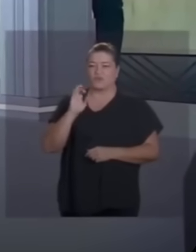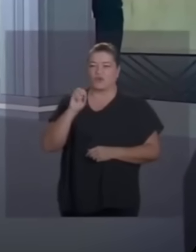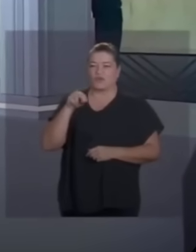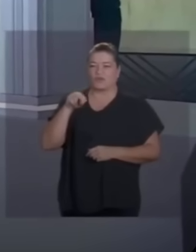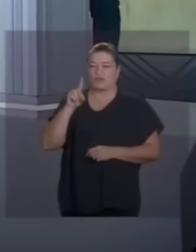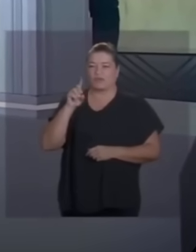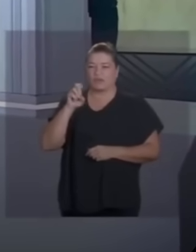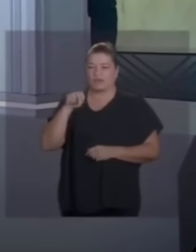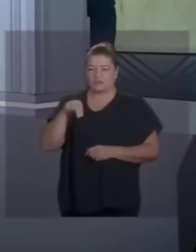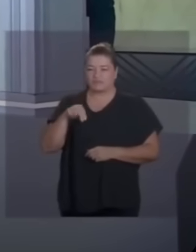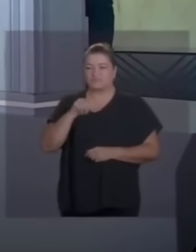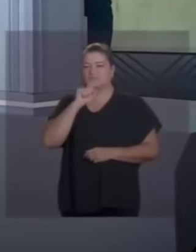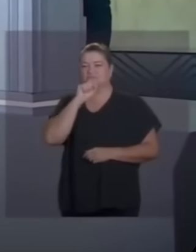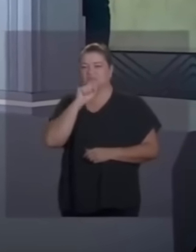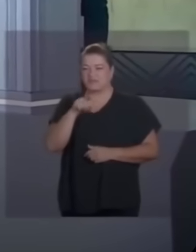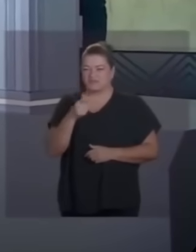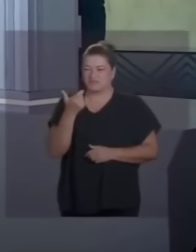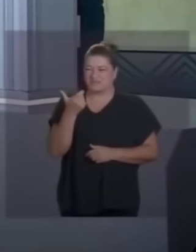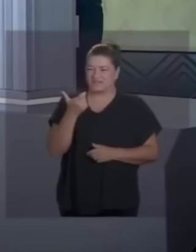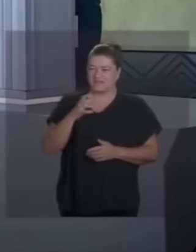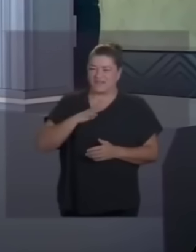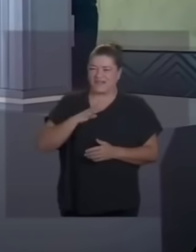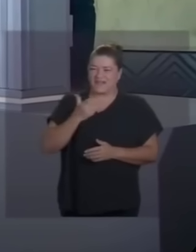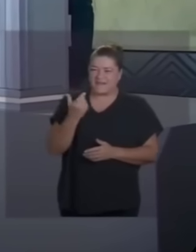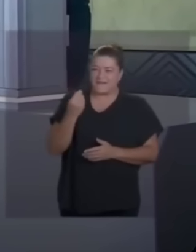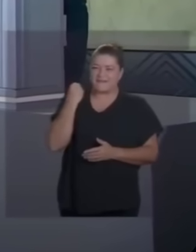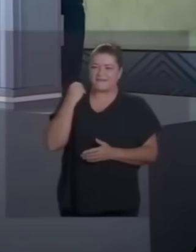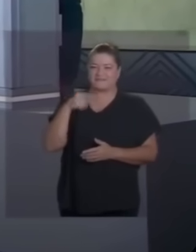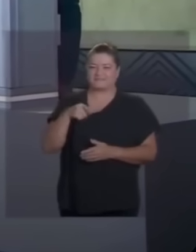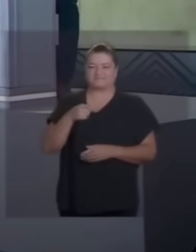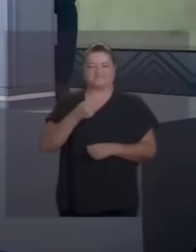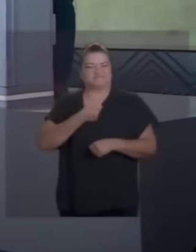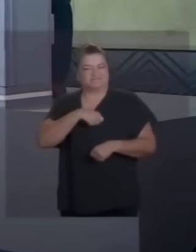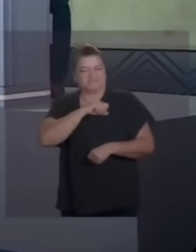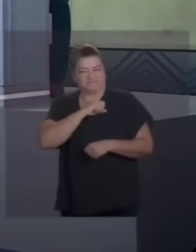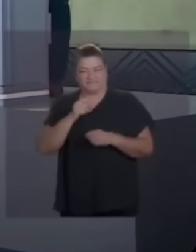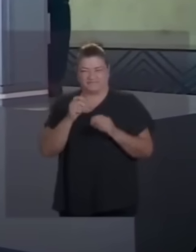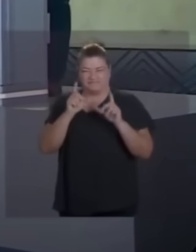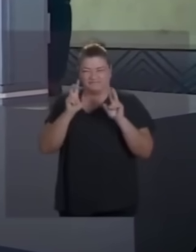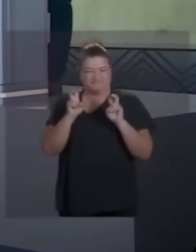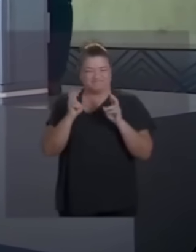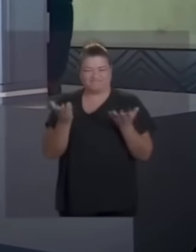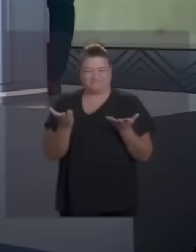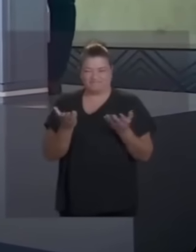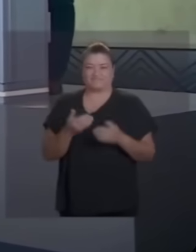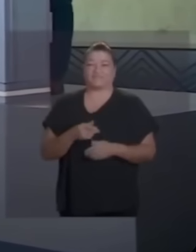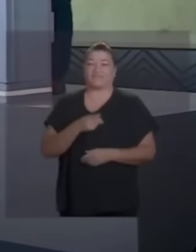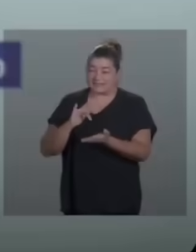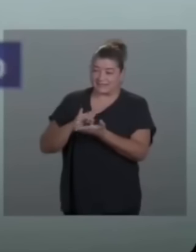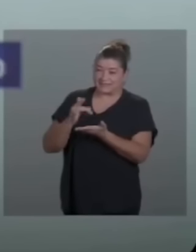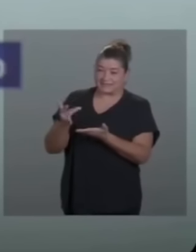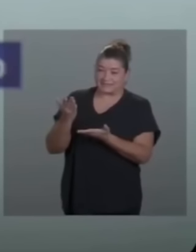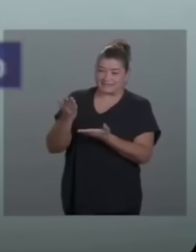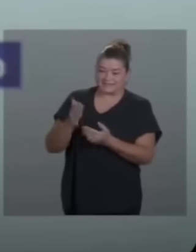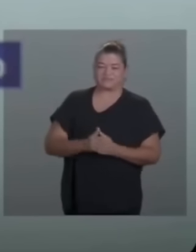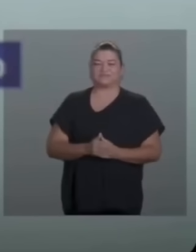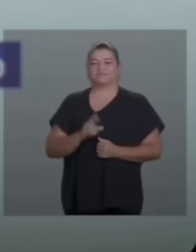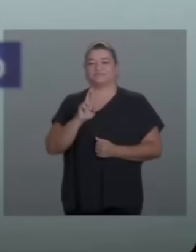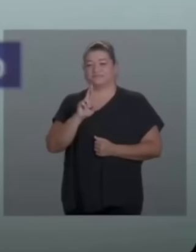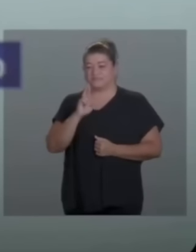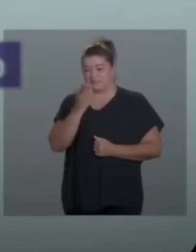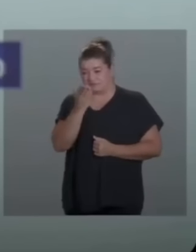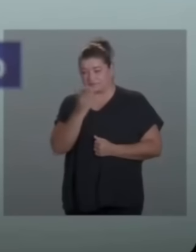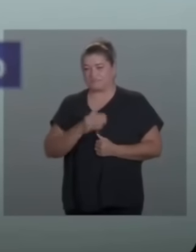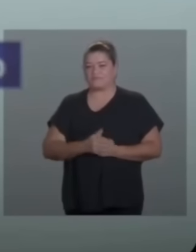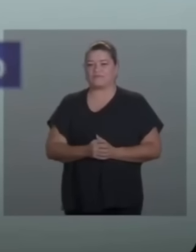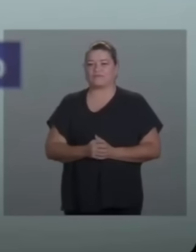de salud Sí endeudaron al país hoy cada mexicano debe 128,000 pes yo sé có duele la